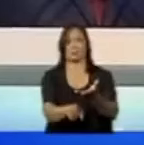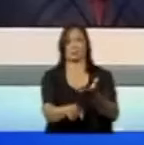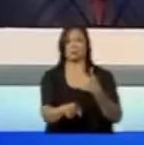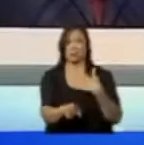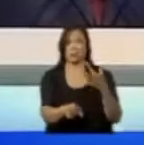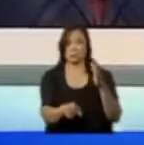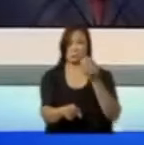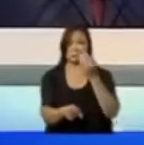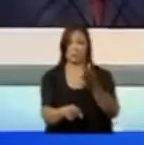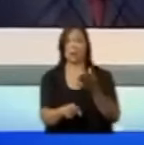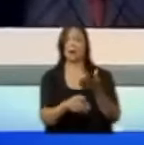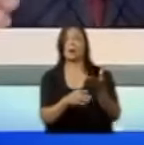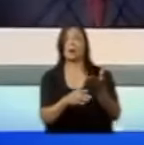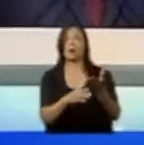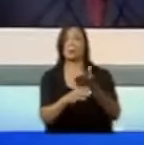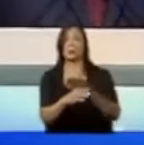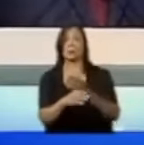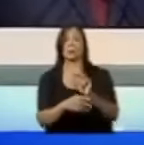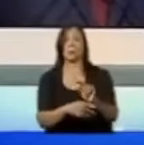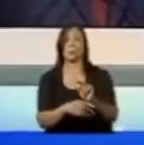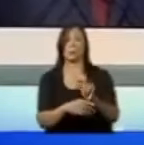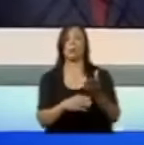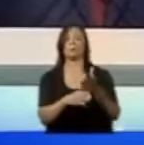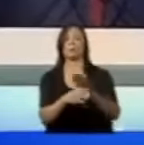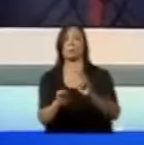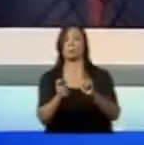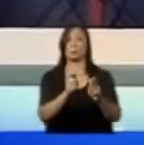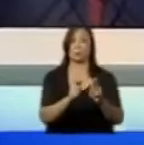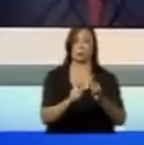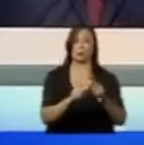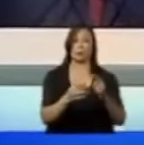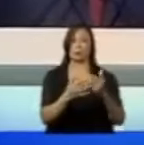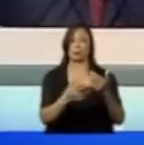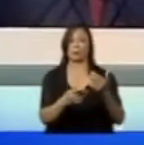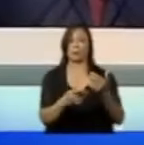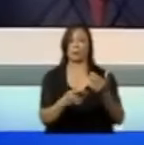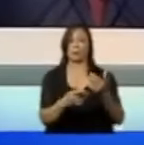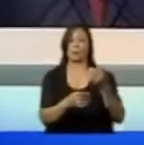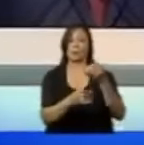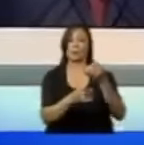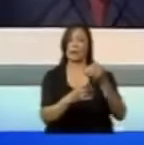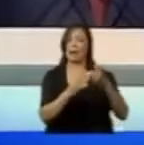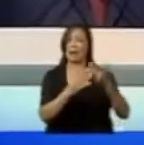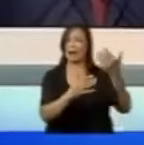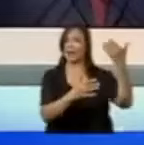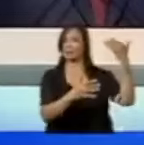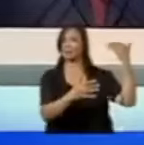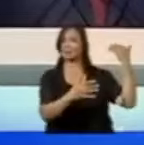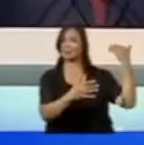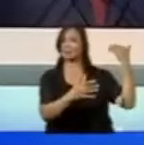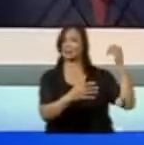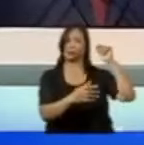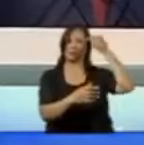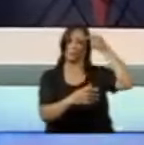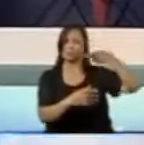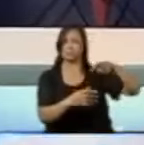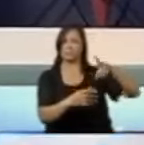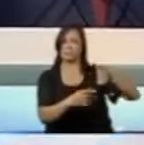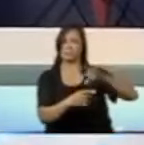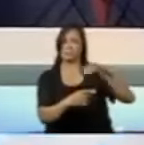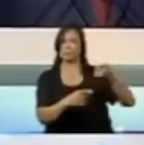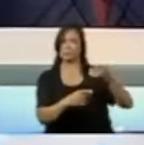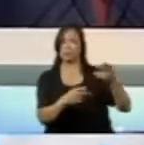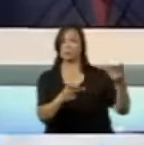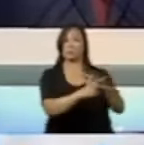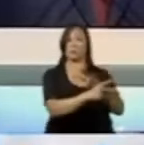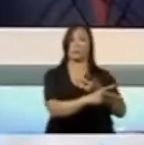yo ya lo dije, ha mejorado poco, pero ha mejorado. En las otras indicaciones que se hicieron durante el gobierno del PLD,